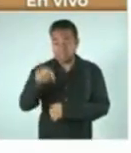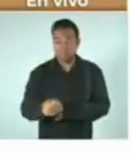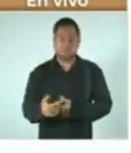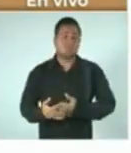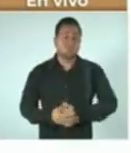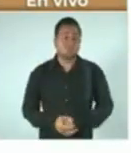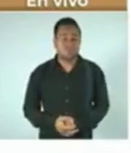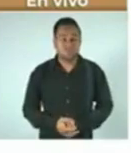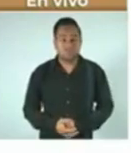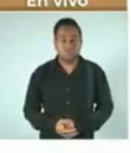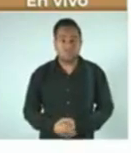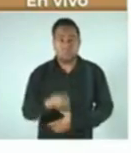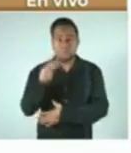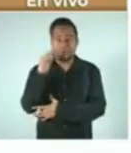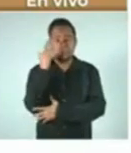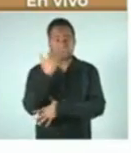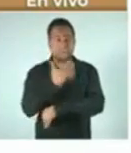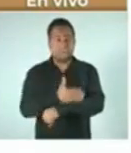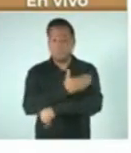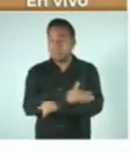donde ya se acabaron la madera.